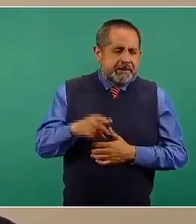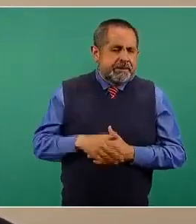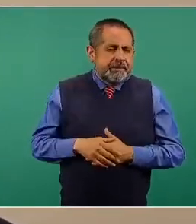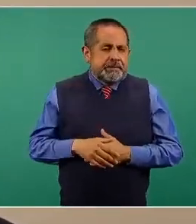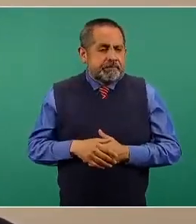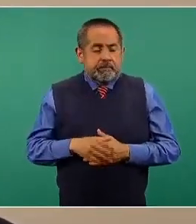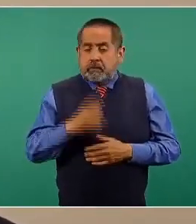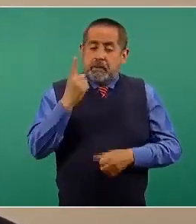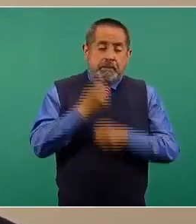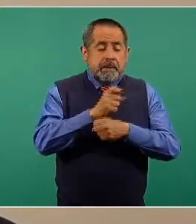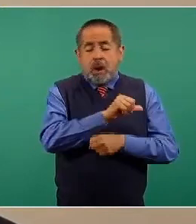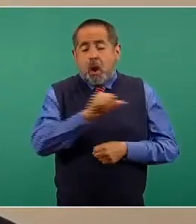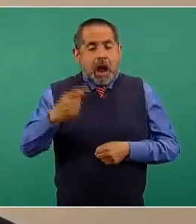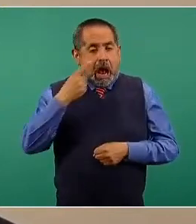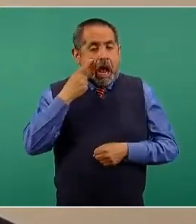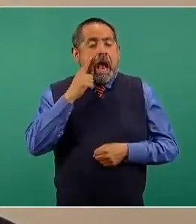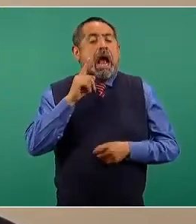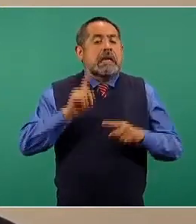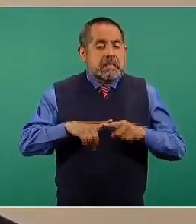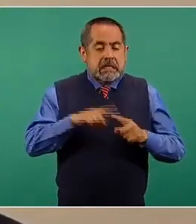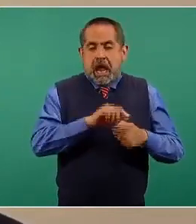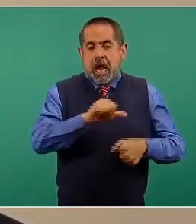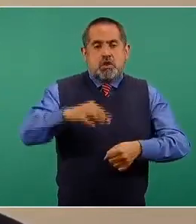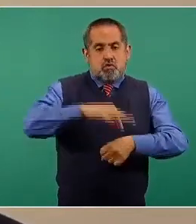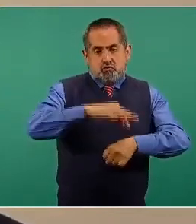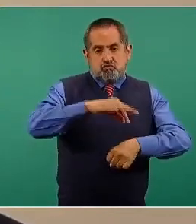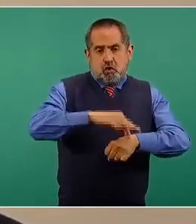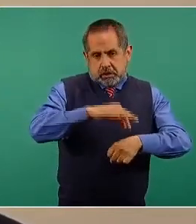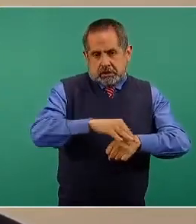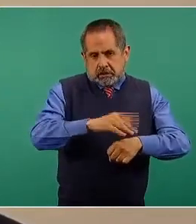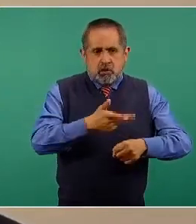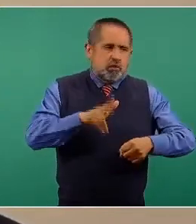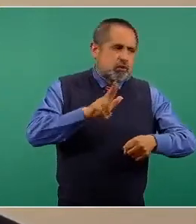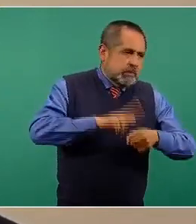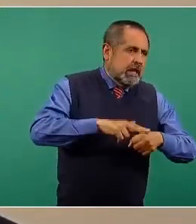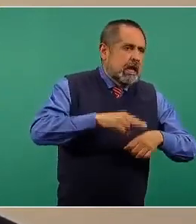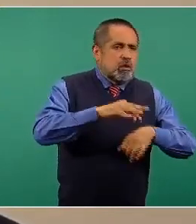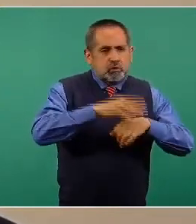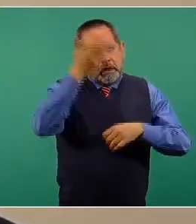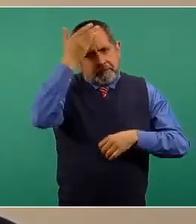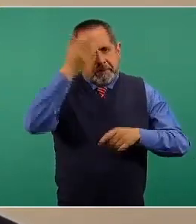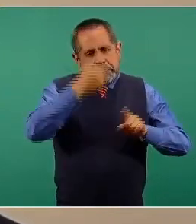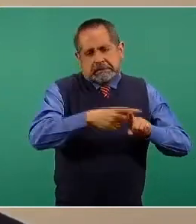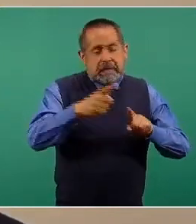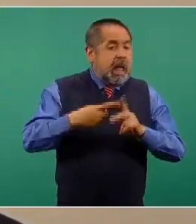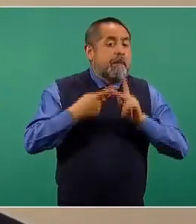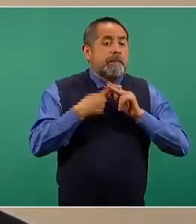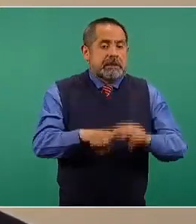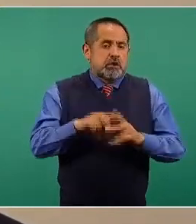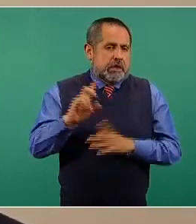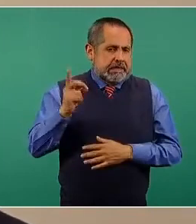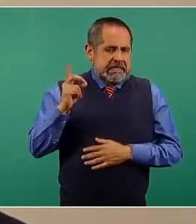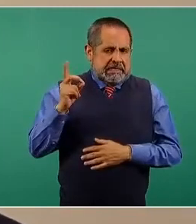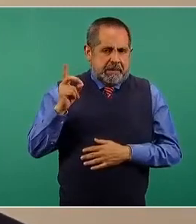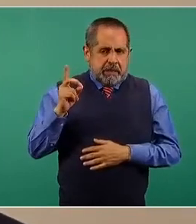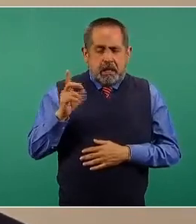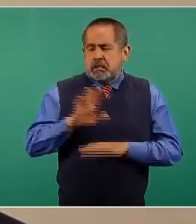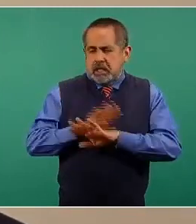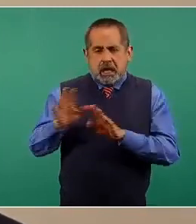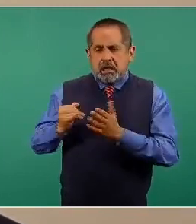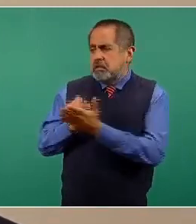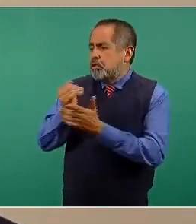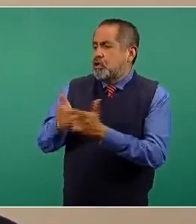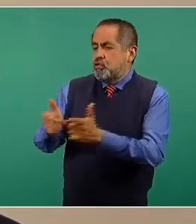de salud fue el primer grupo poblacional en quien se inició con la vacunación en el mes de diciembre. Así fue definido por el